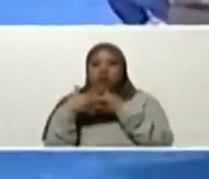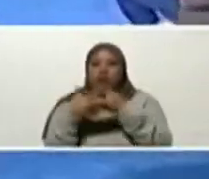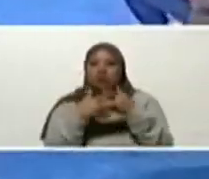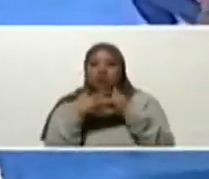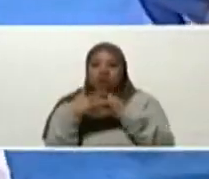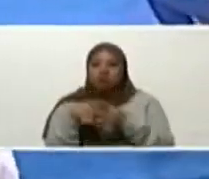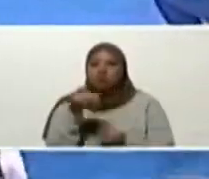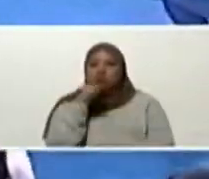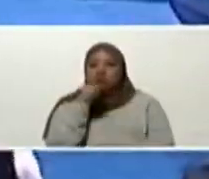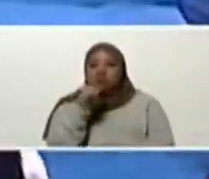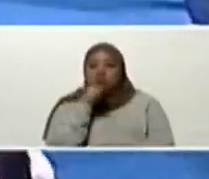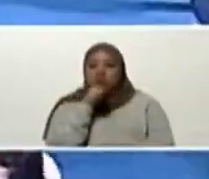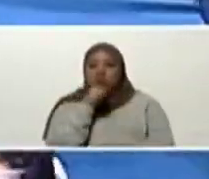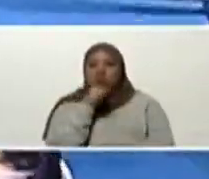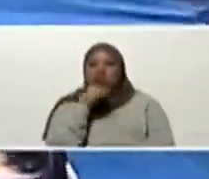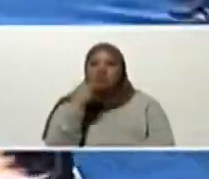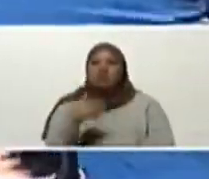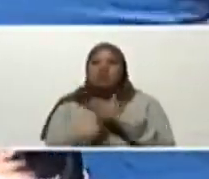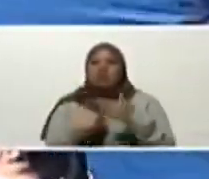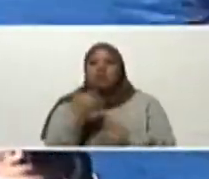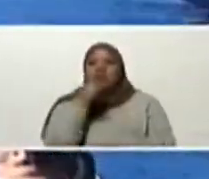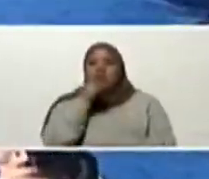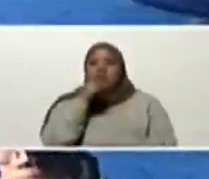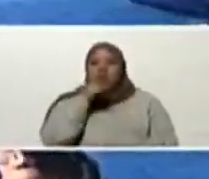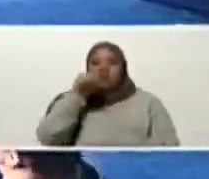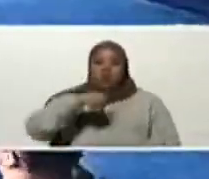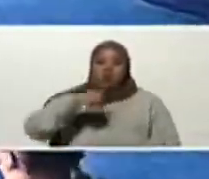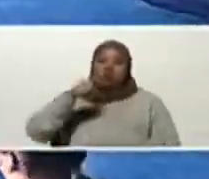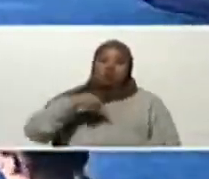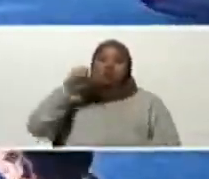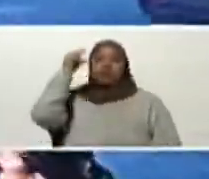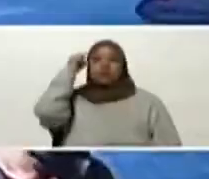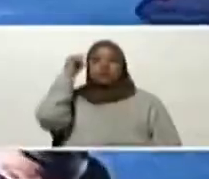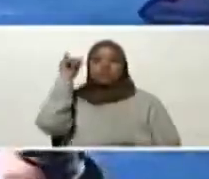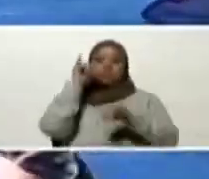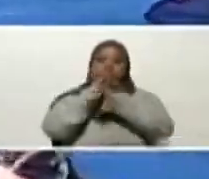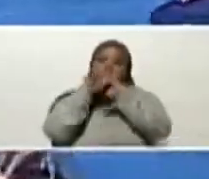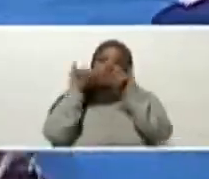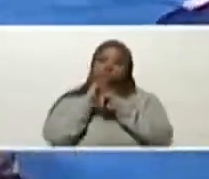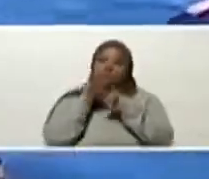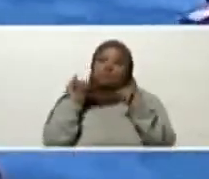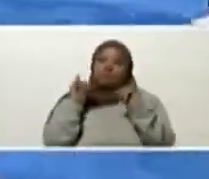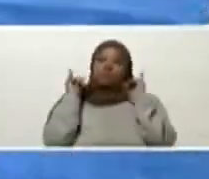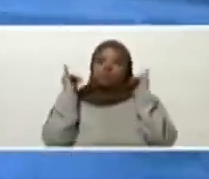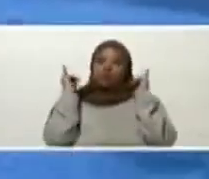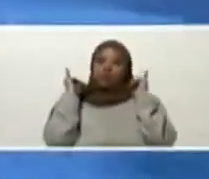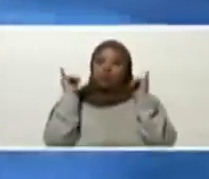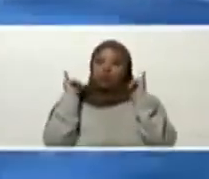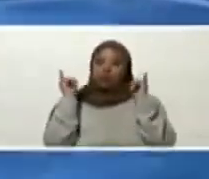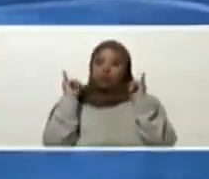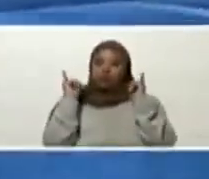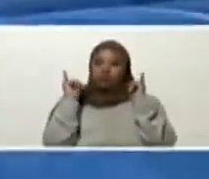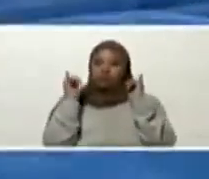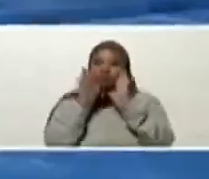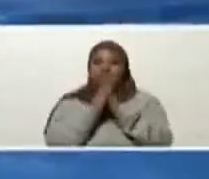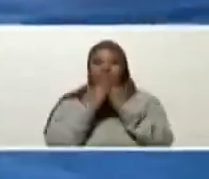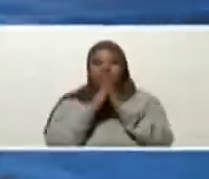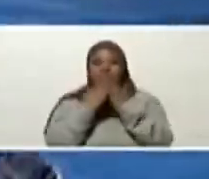del lagarto. Vamos a proceder en este día feliz, en esta fiesta del